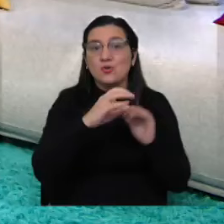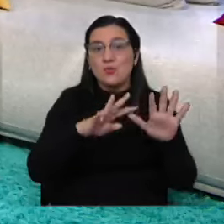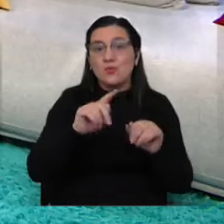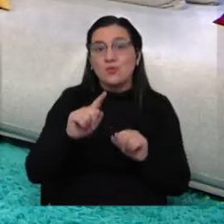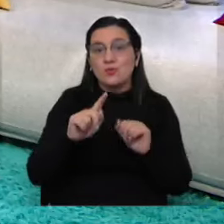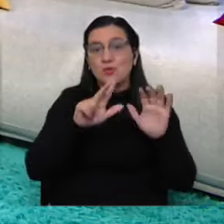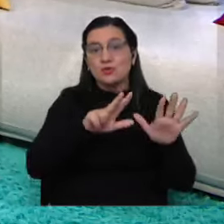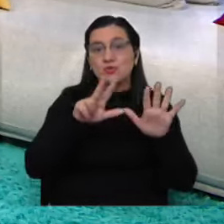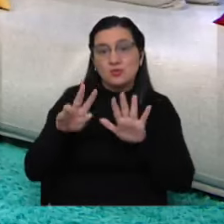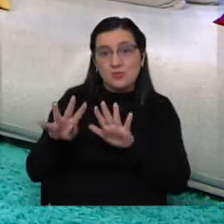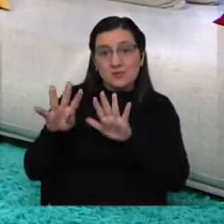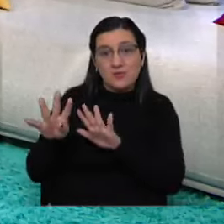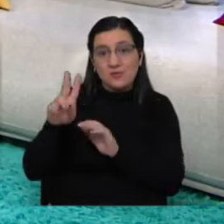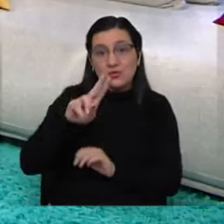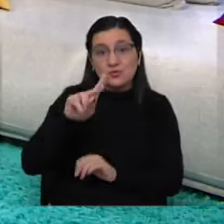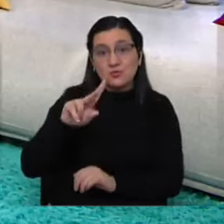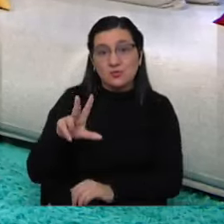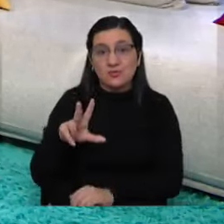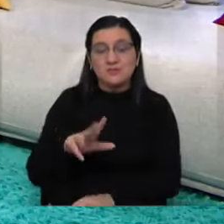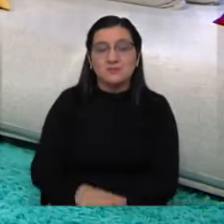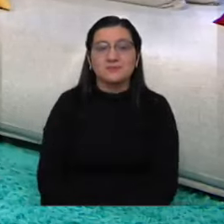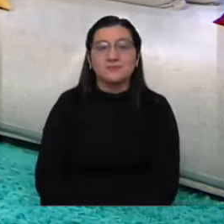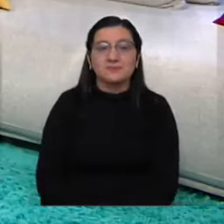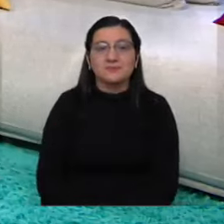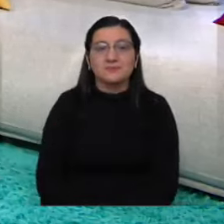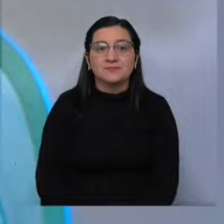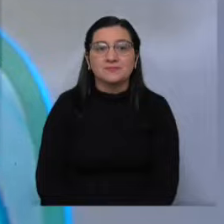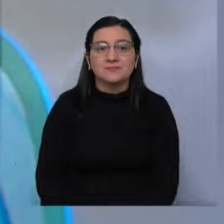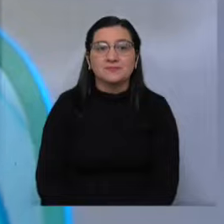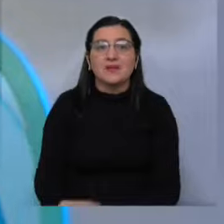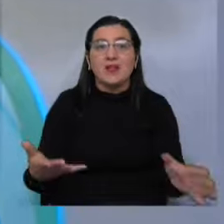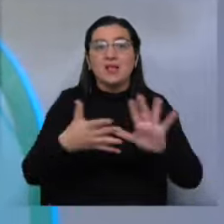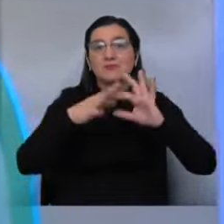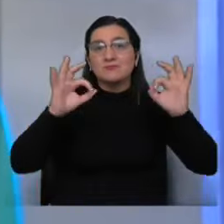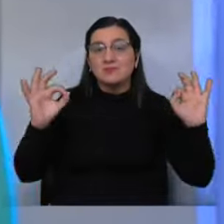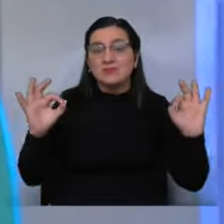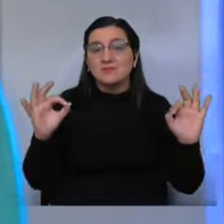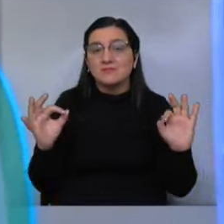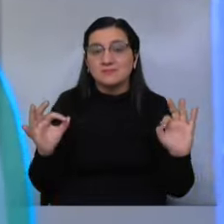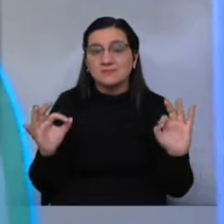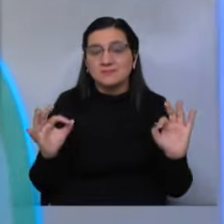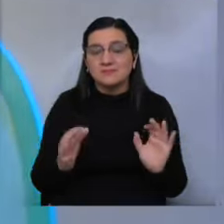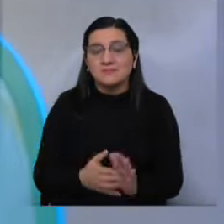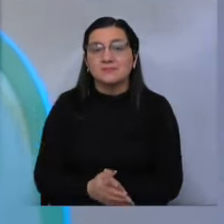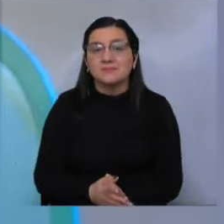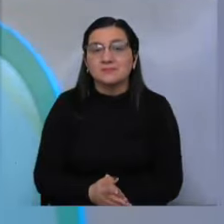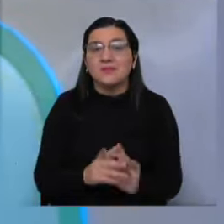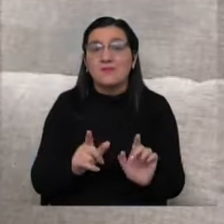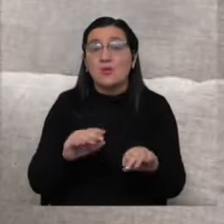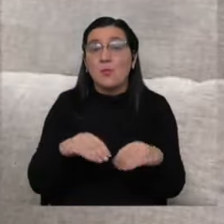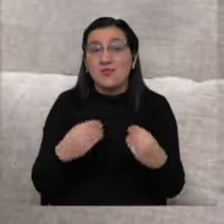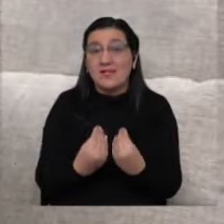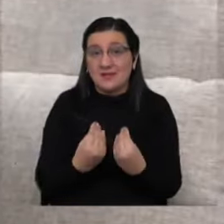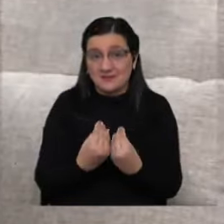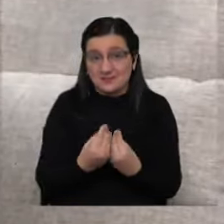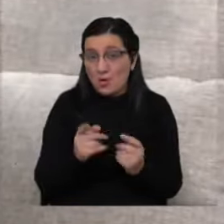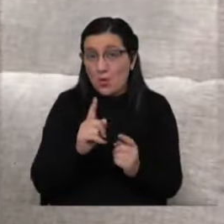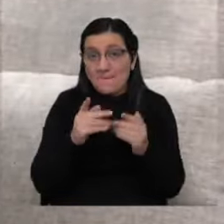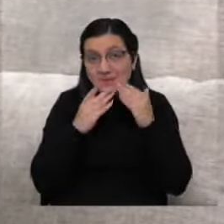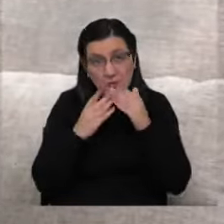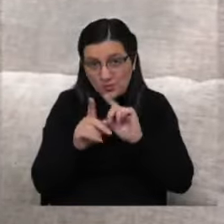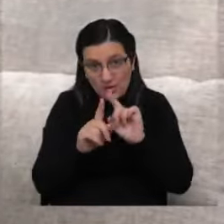899 213 correcto y la la Consigna del día de hoy es una frase a completar entonces no es